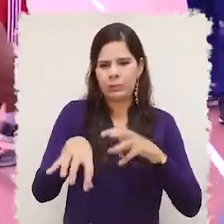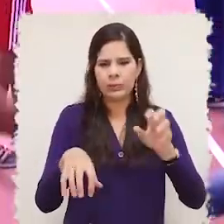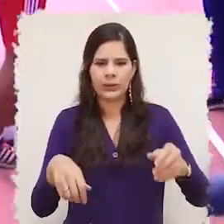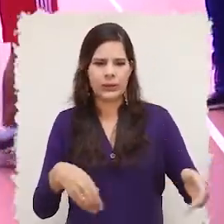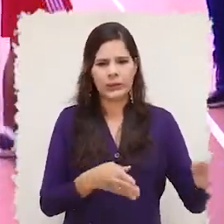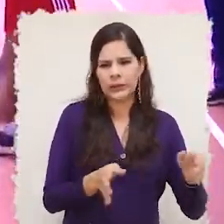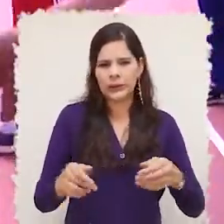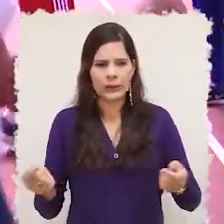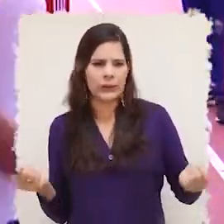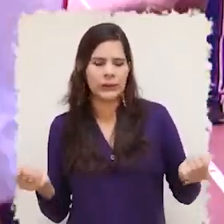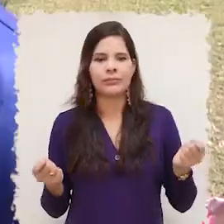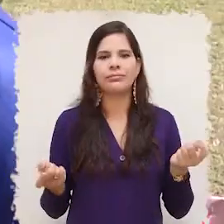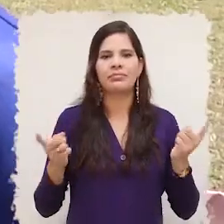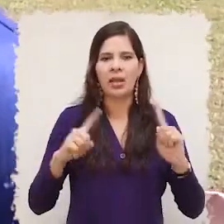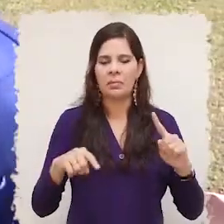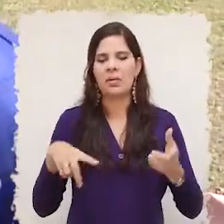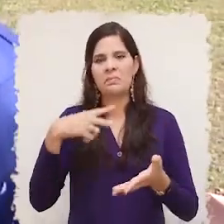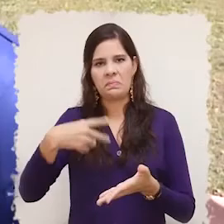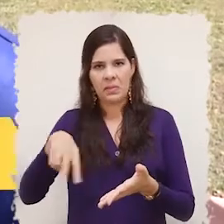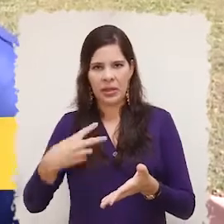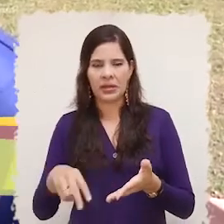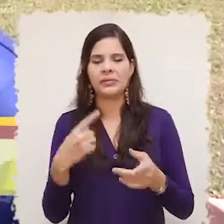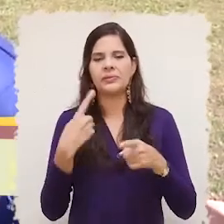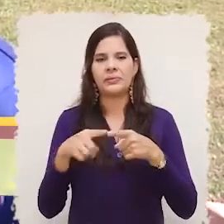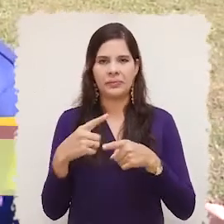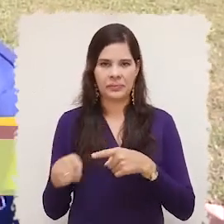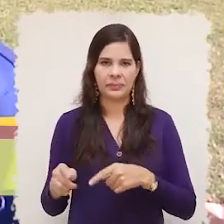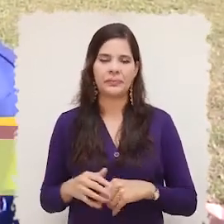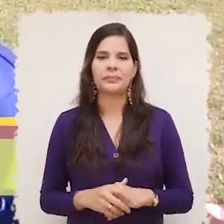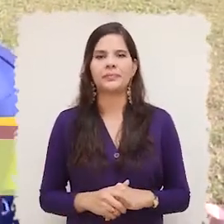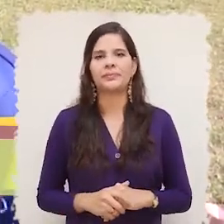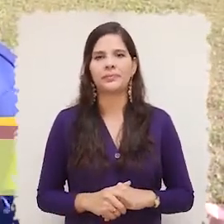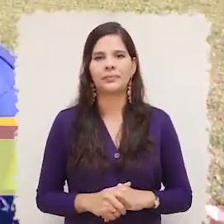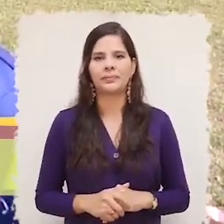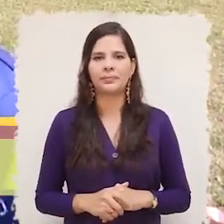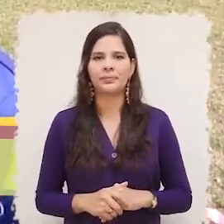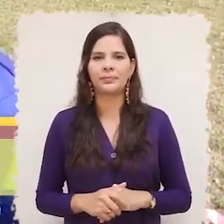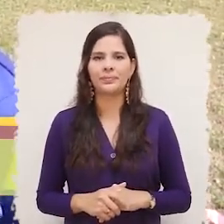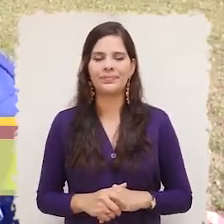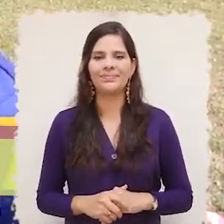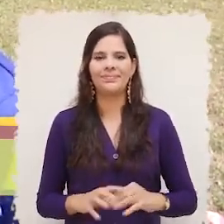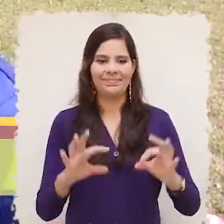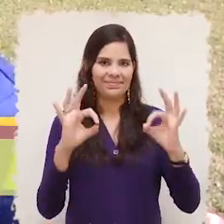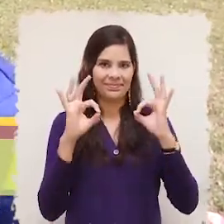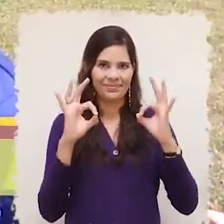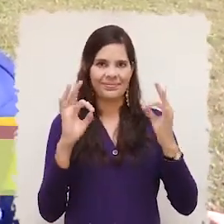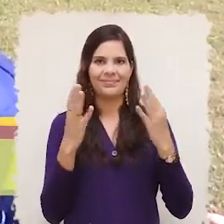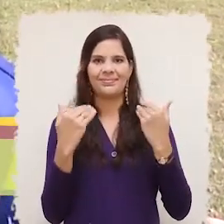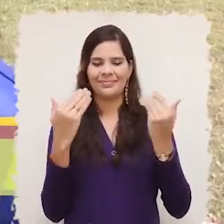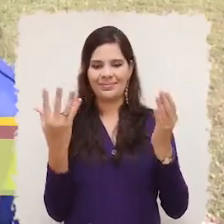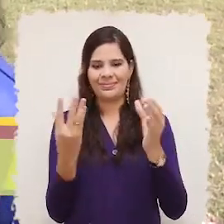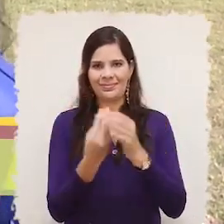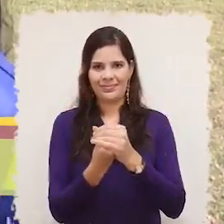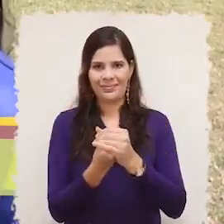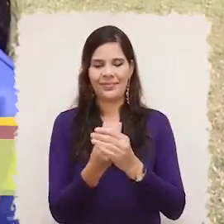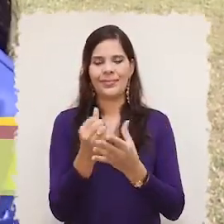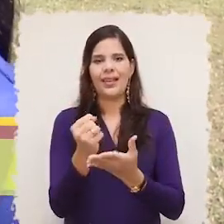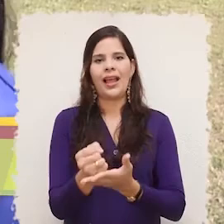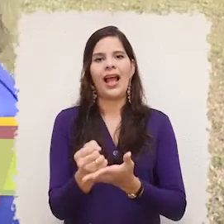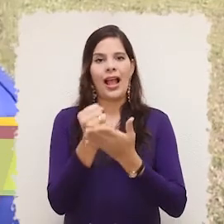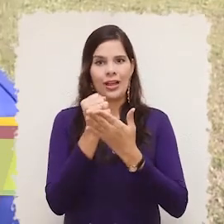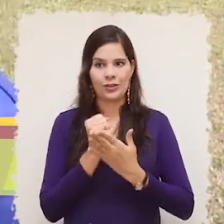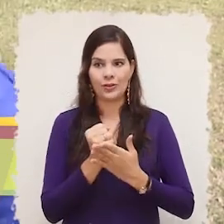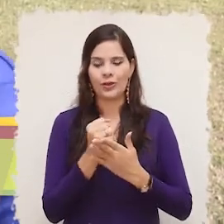obstáculos y rumbaterapia. Excelente para la inclusión y nos abre campo